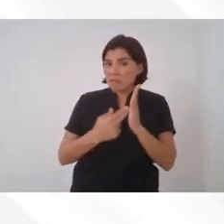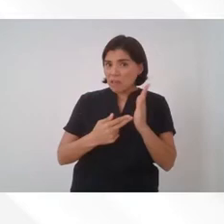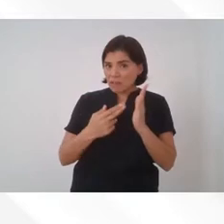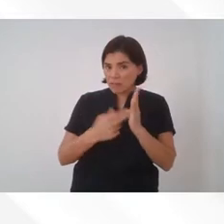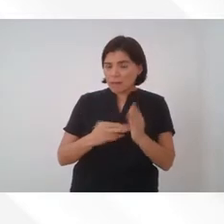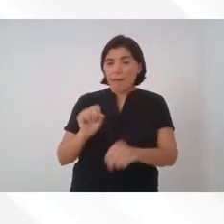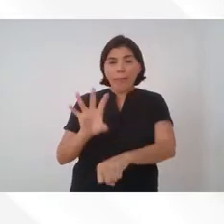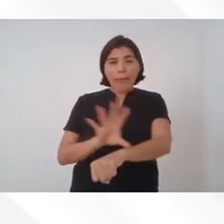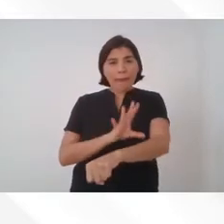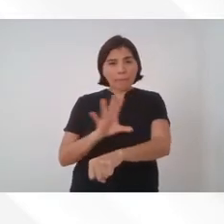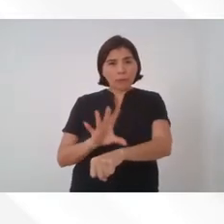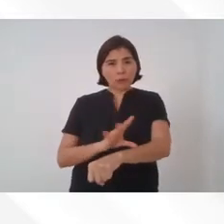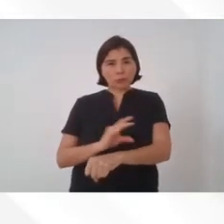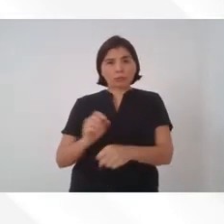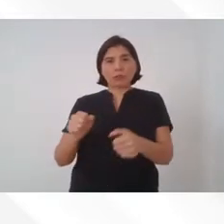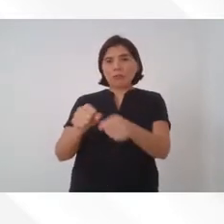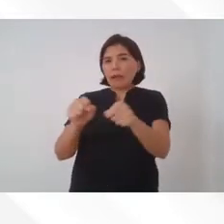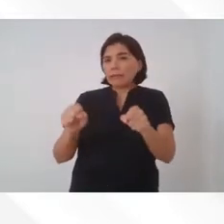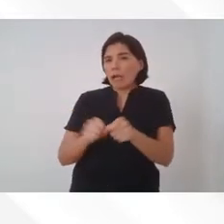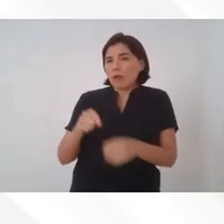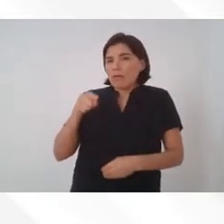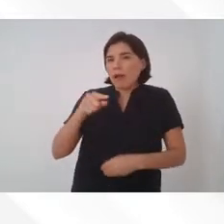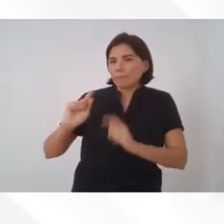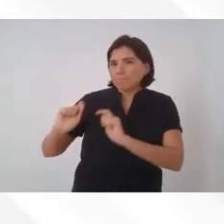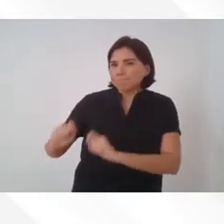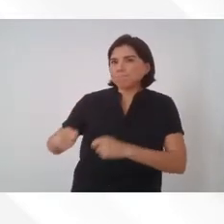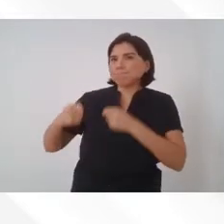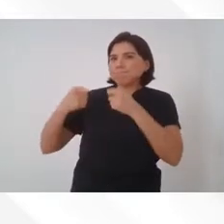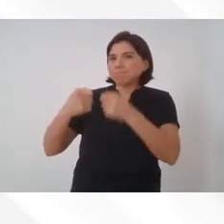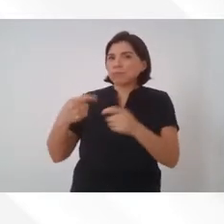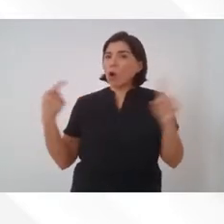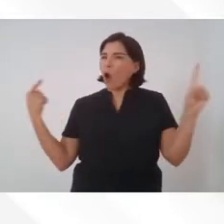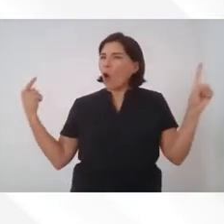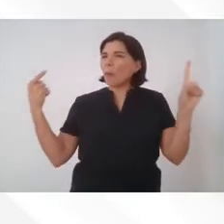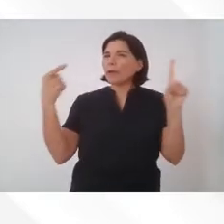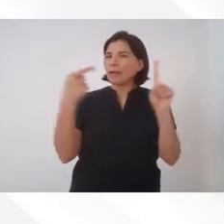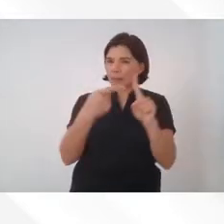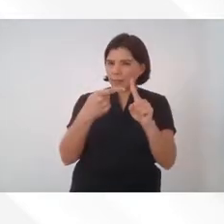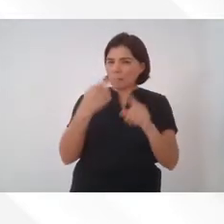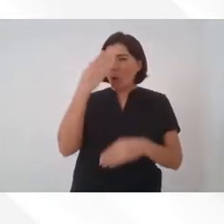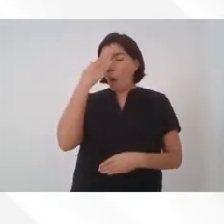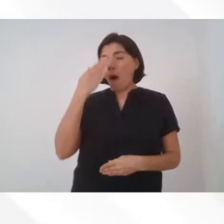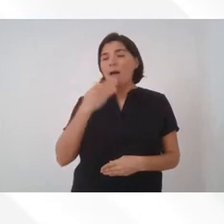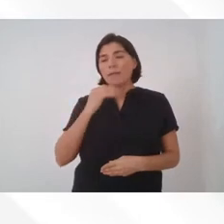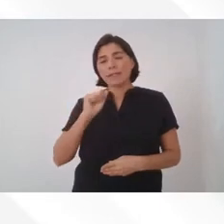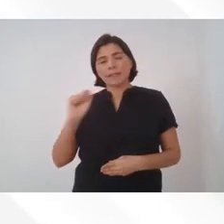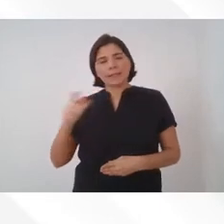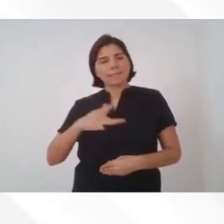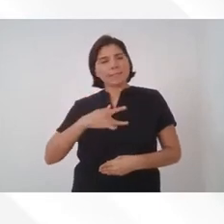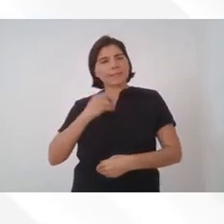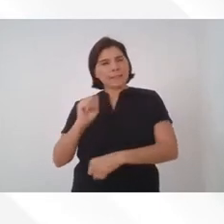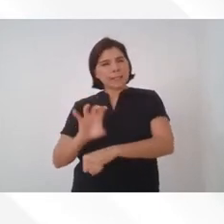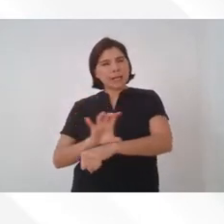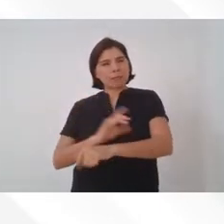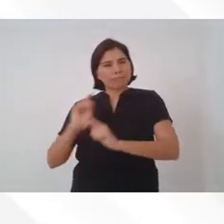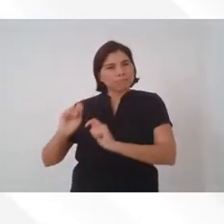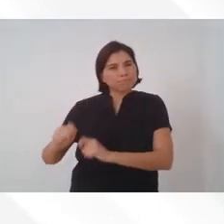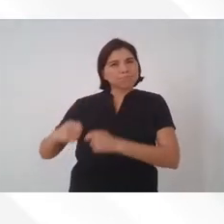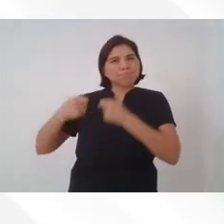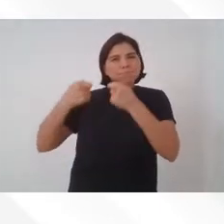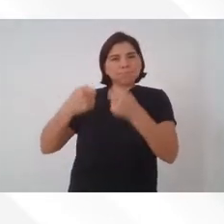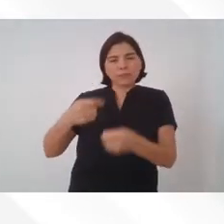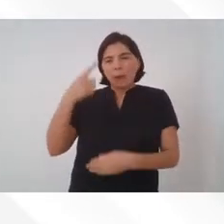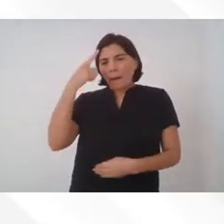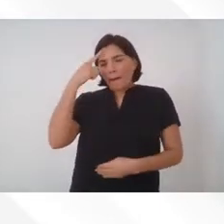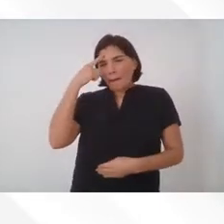objetivo trascender las habilidades socioemocionales para enriquecer nuestro bienestar